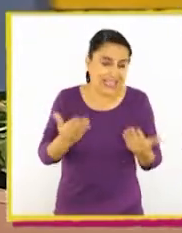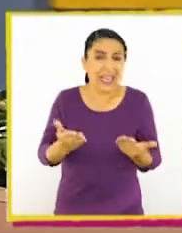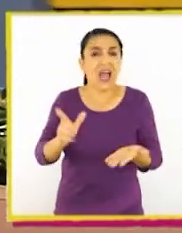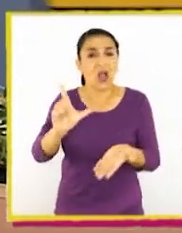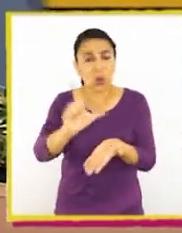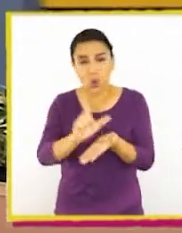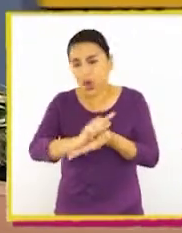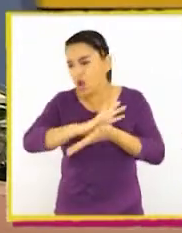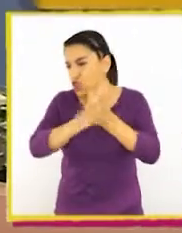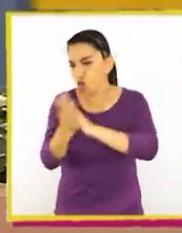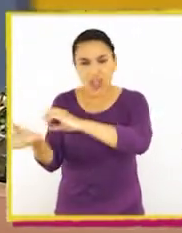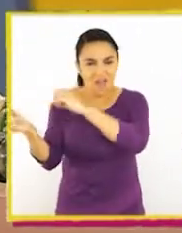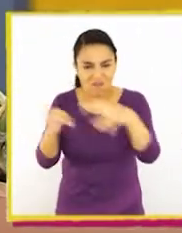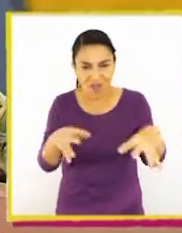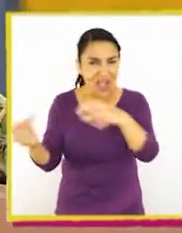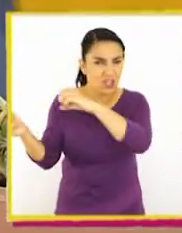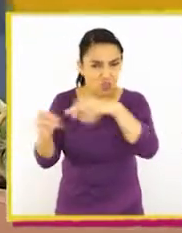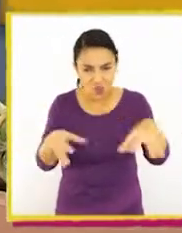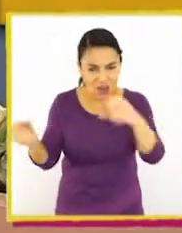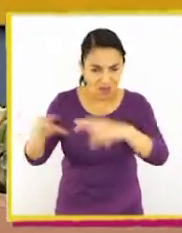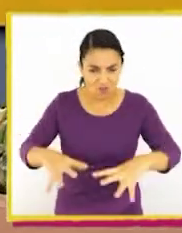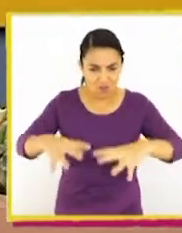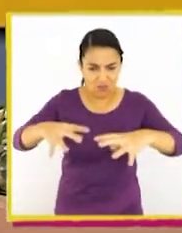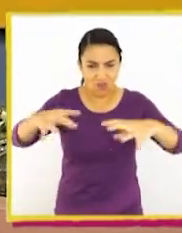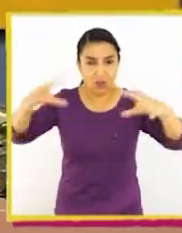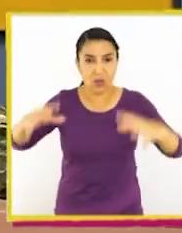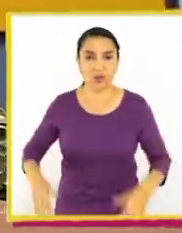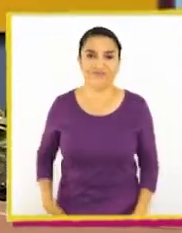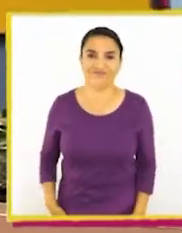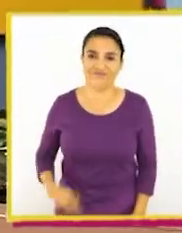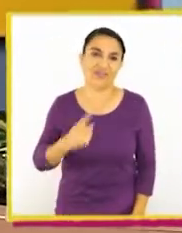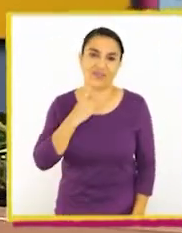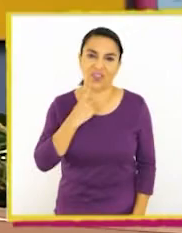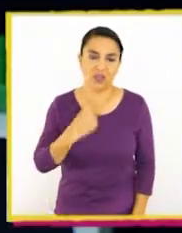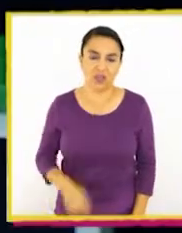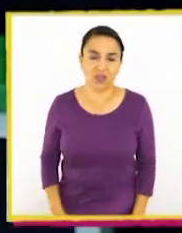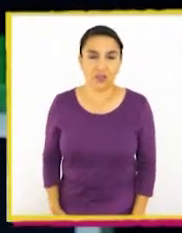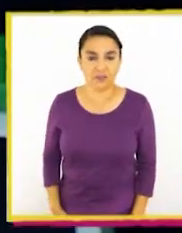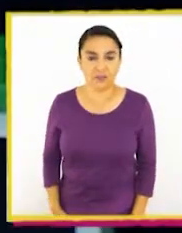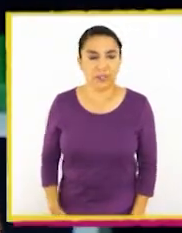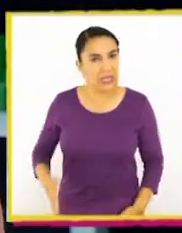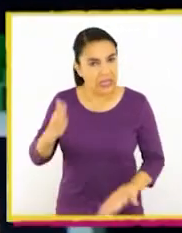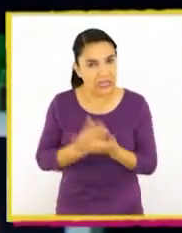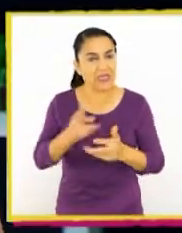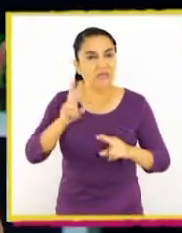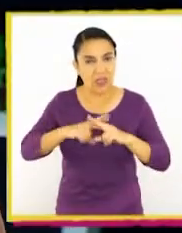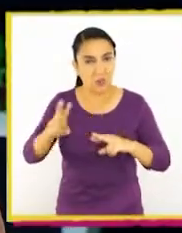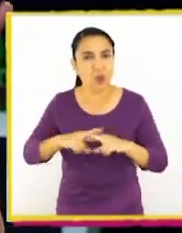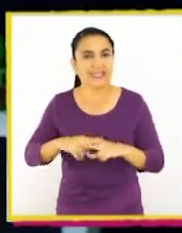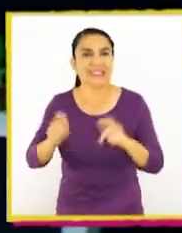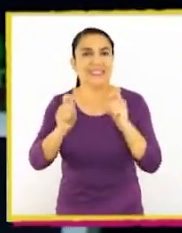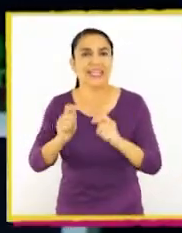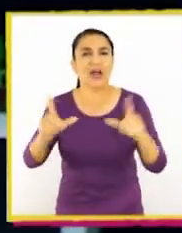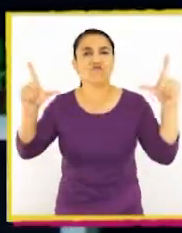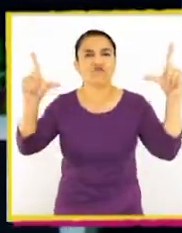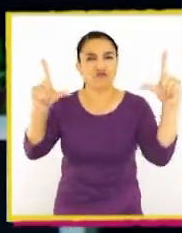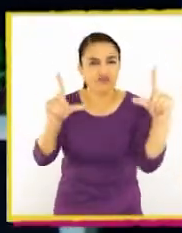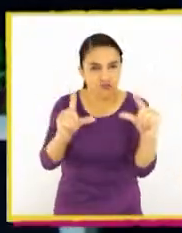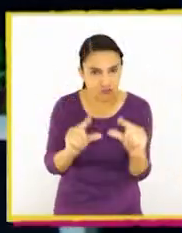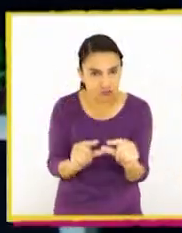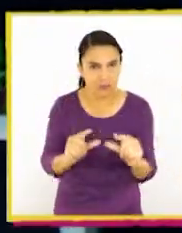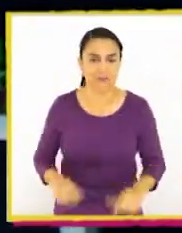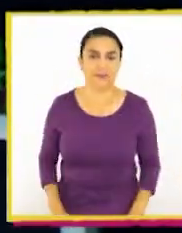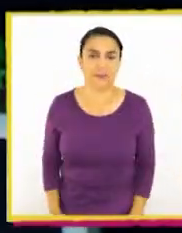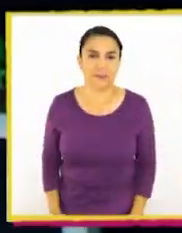Es el lugar donde se acumula toda la basura que se lleva a los camiones. ¡Qué feo! Hay que hacer algo por intentar reducir estos